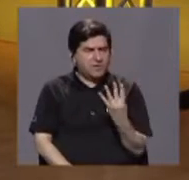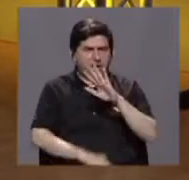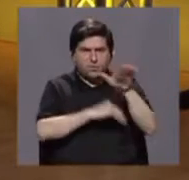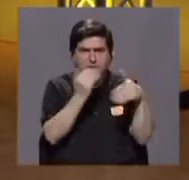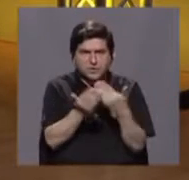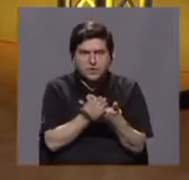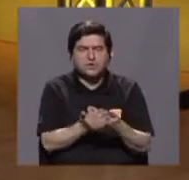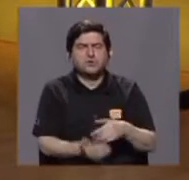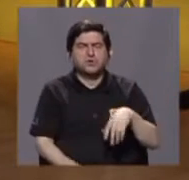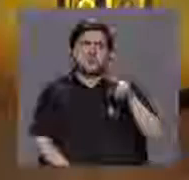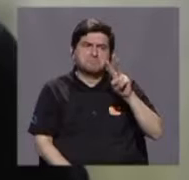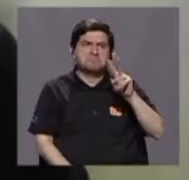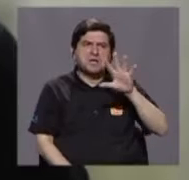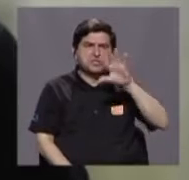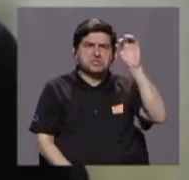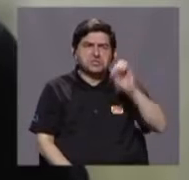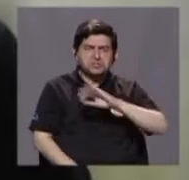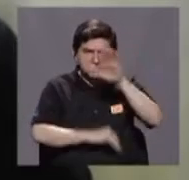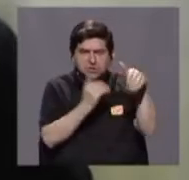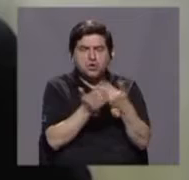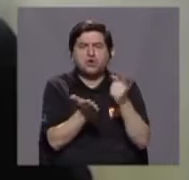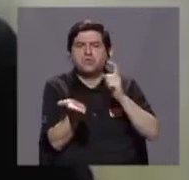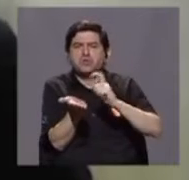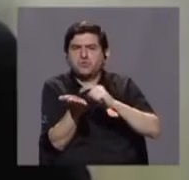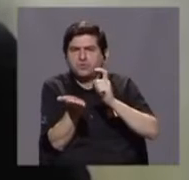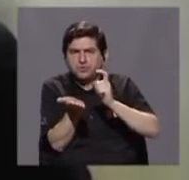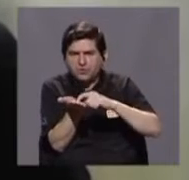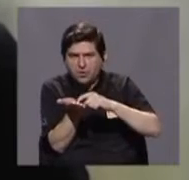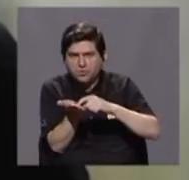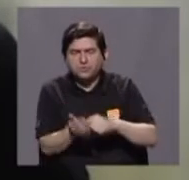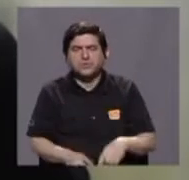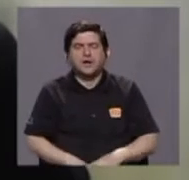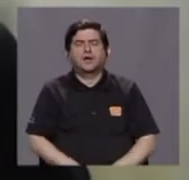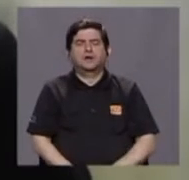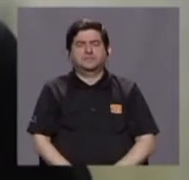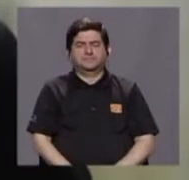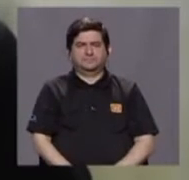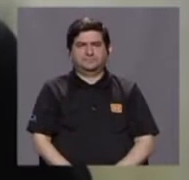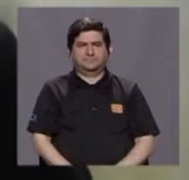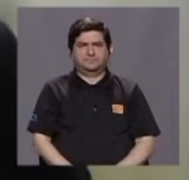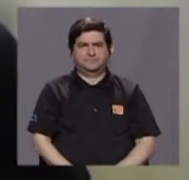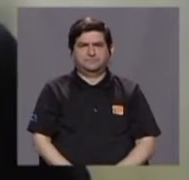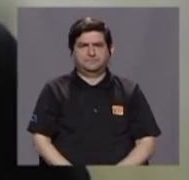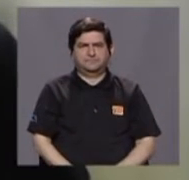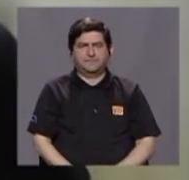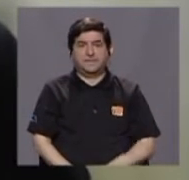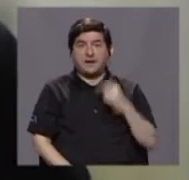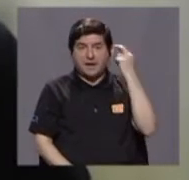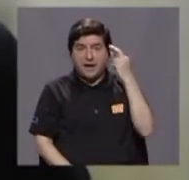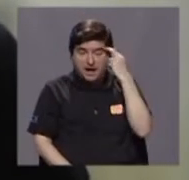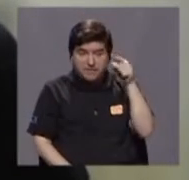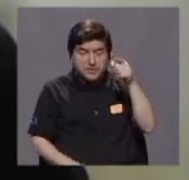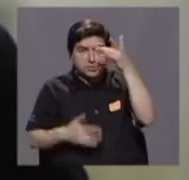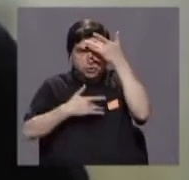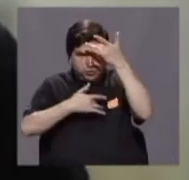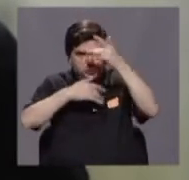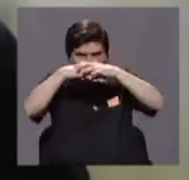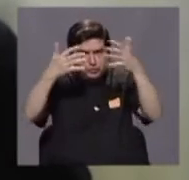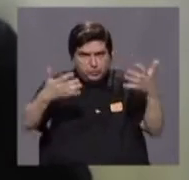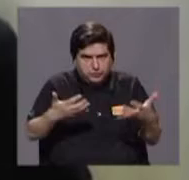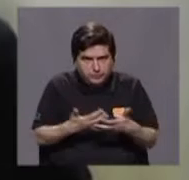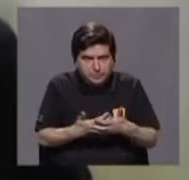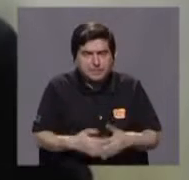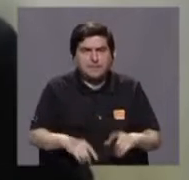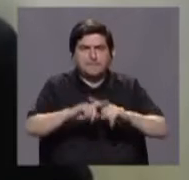un 25% de todo el endeudamiento conjunto, en razón de la pandemia, cuando